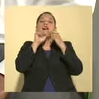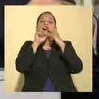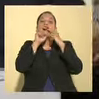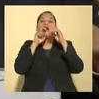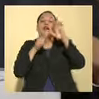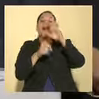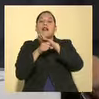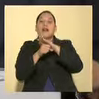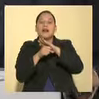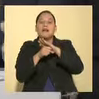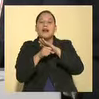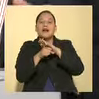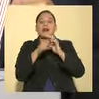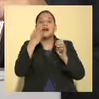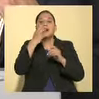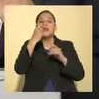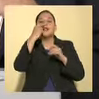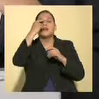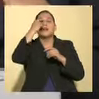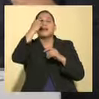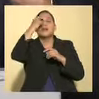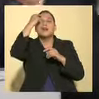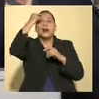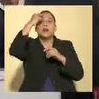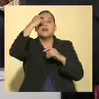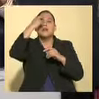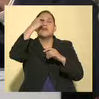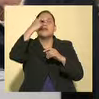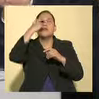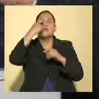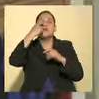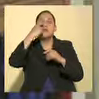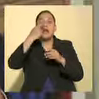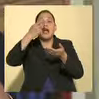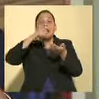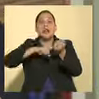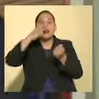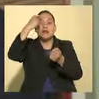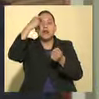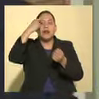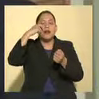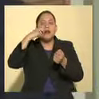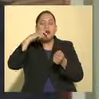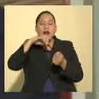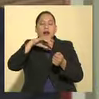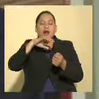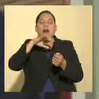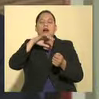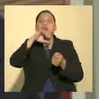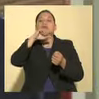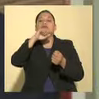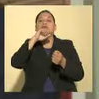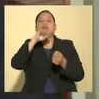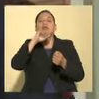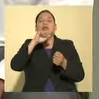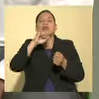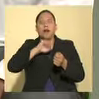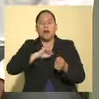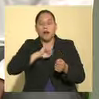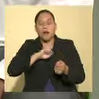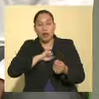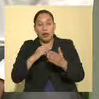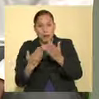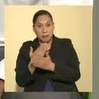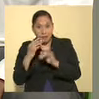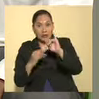y entonces hay escurrimiento de moco, pero no se lo tragan. Entonces, les da tos nocturna. Sí tosen en el